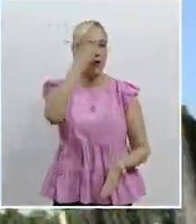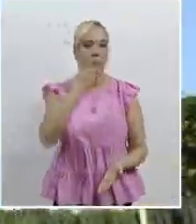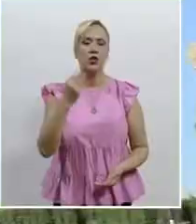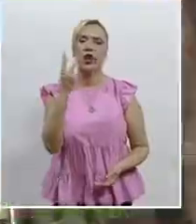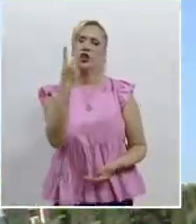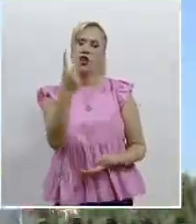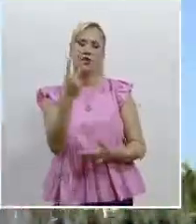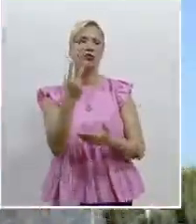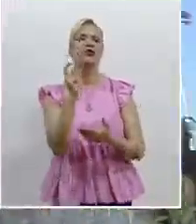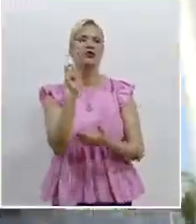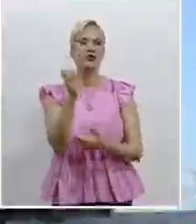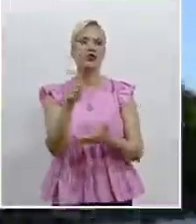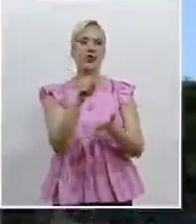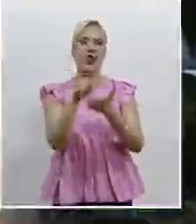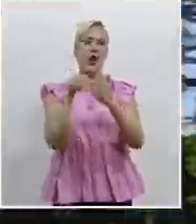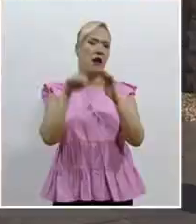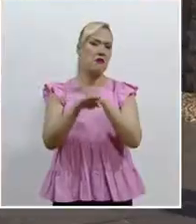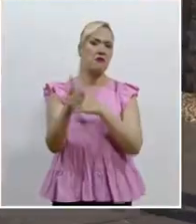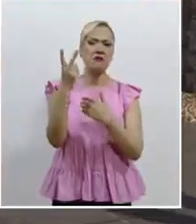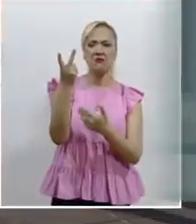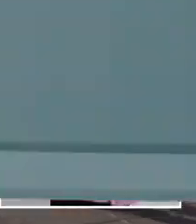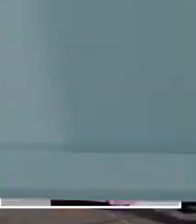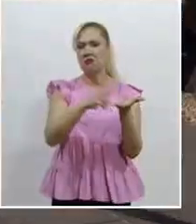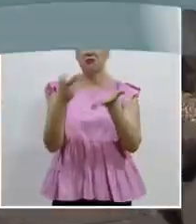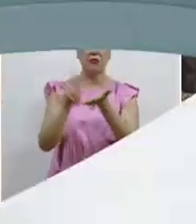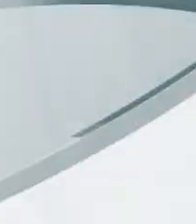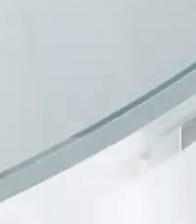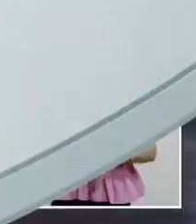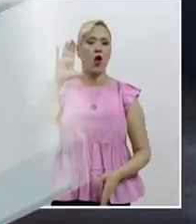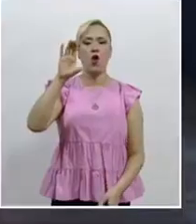con residencia en Coatzacoalcos.